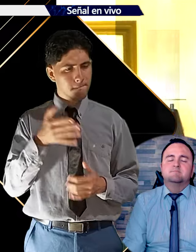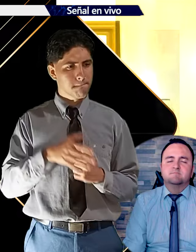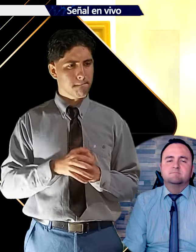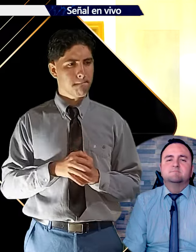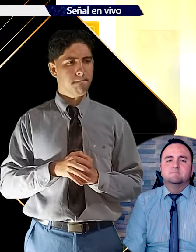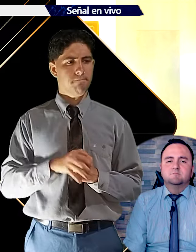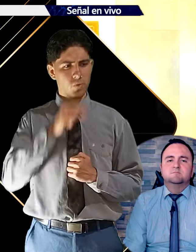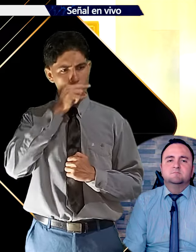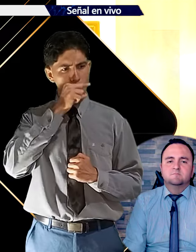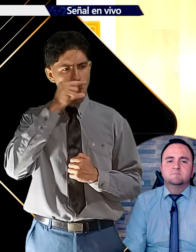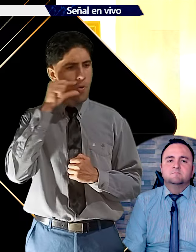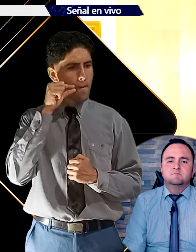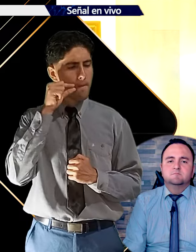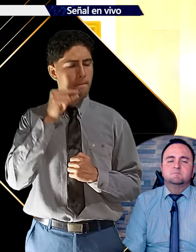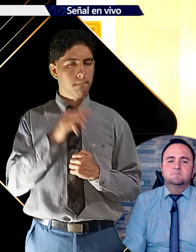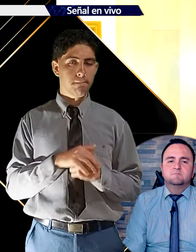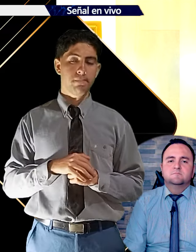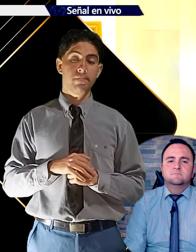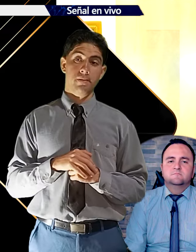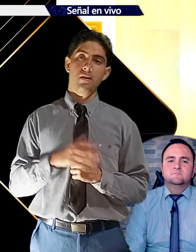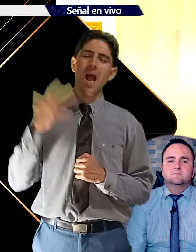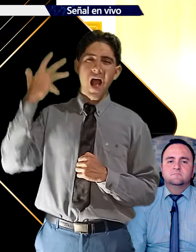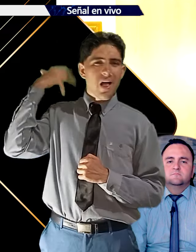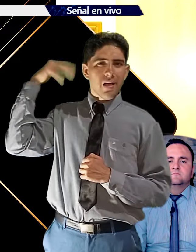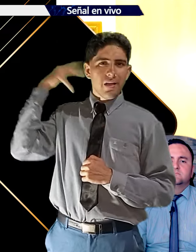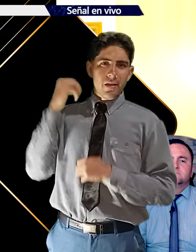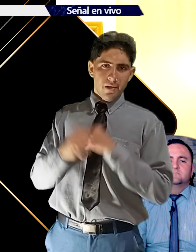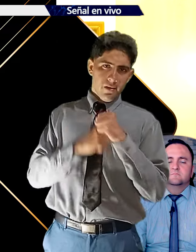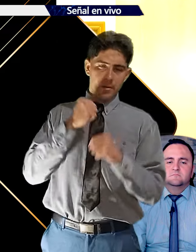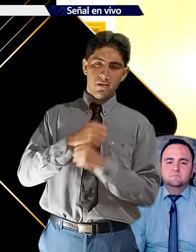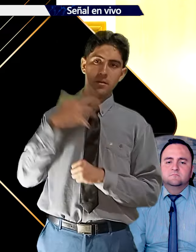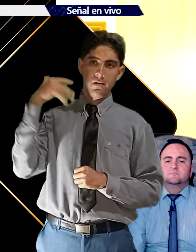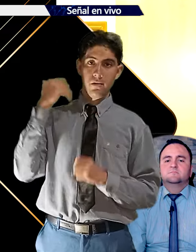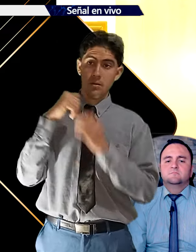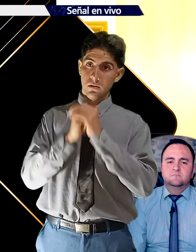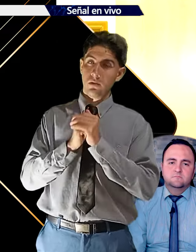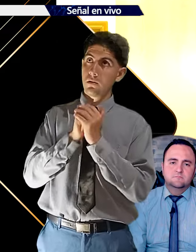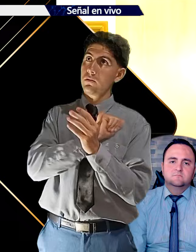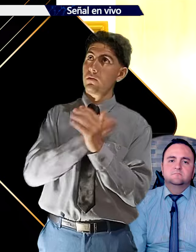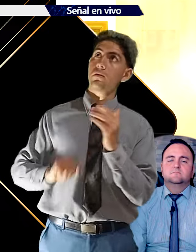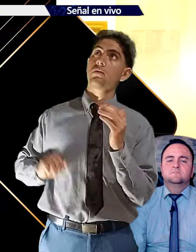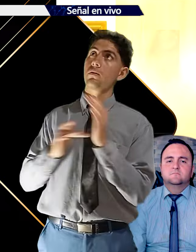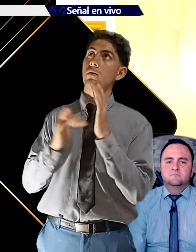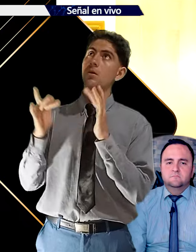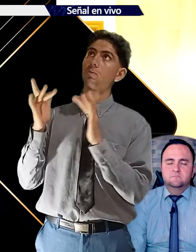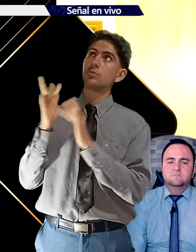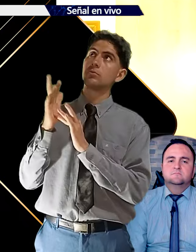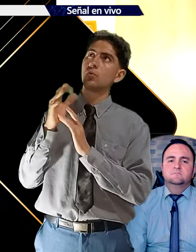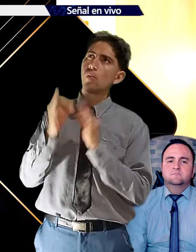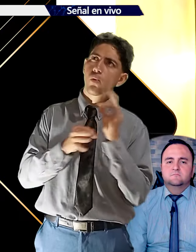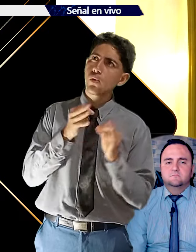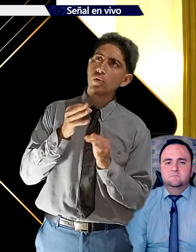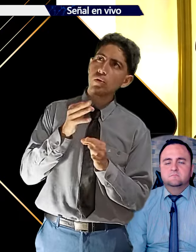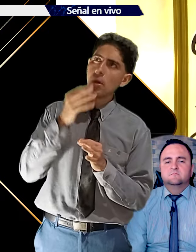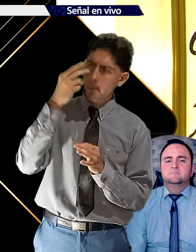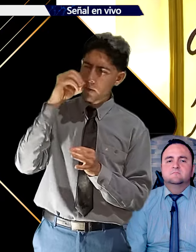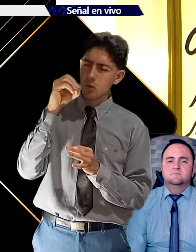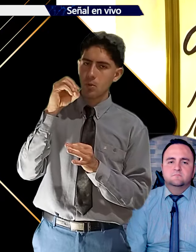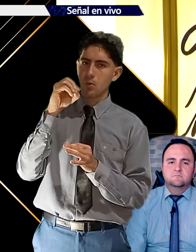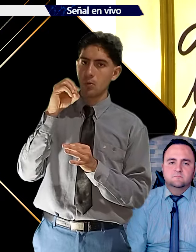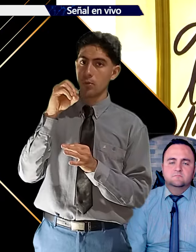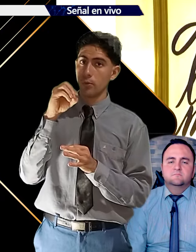Siéntese con sus hijos varones. Dígale, venga, mi hijo, usted es un varón. Oiga, mis hermanos, los que son viejos como yo, cuando uno años atrás hacía una